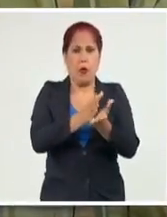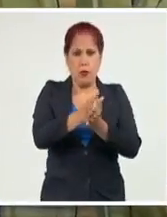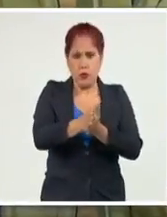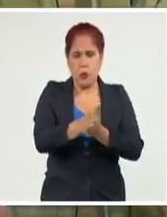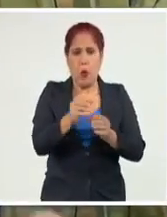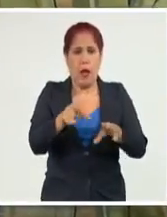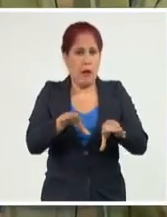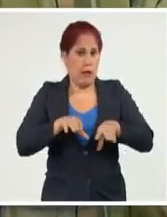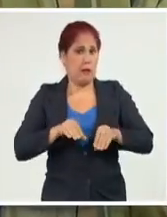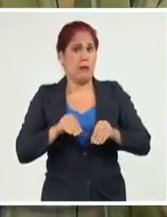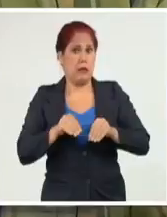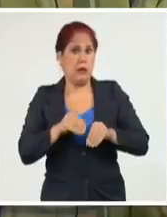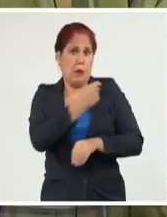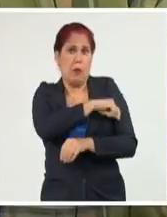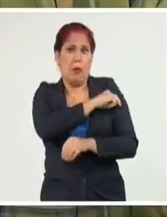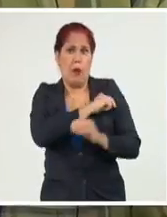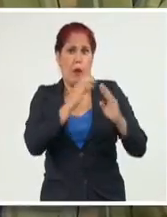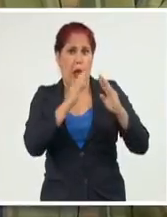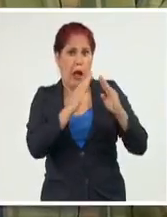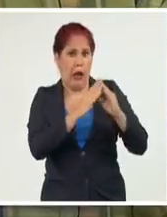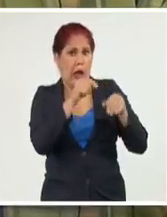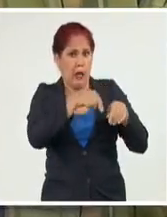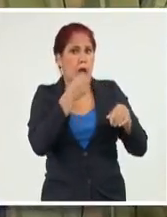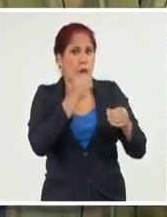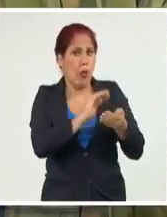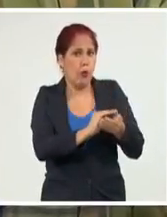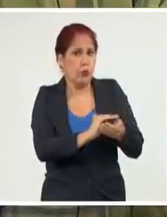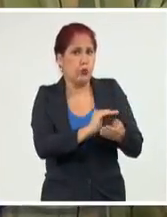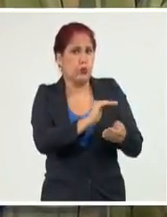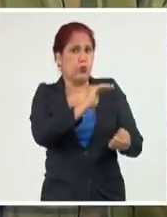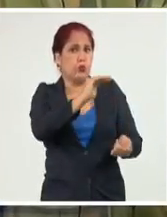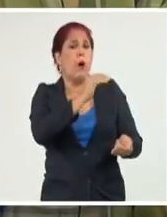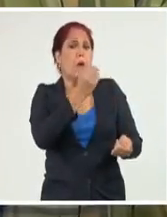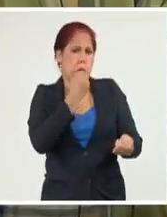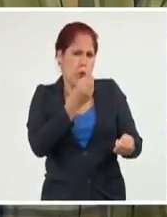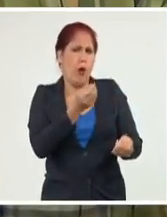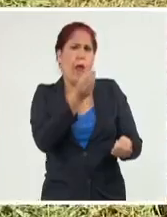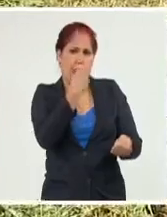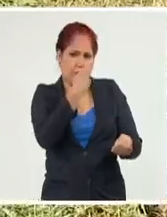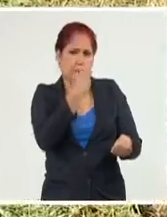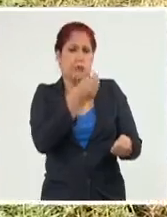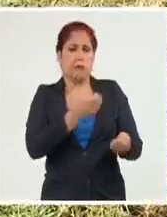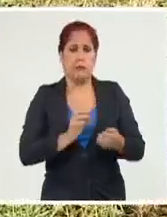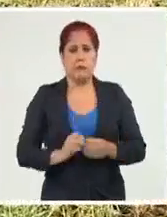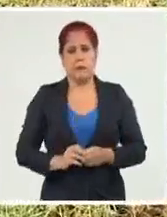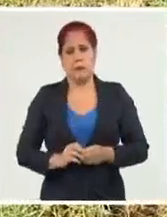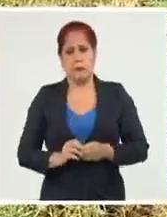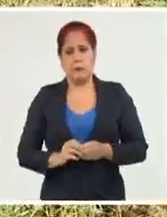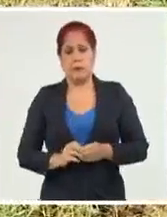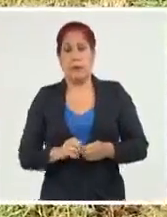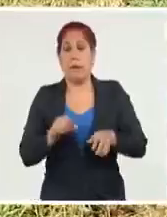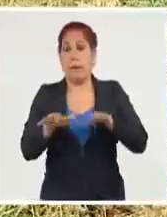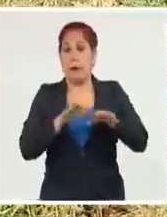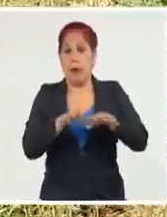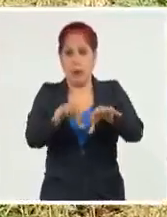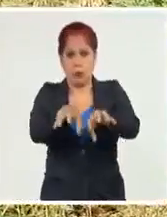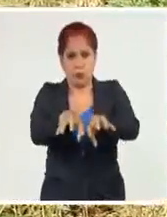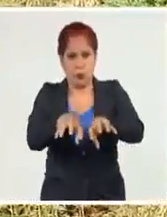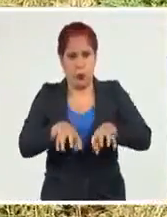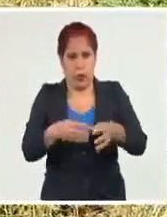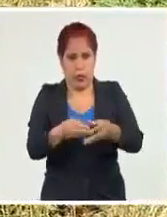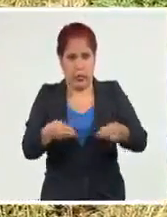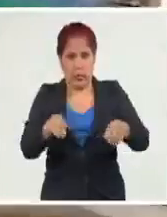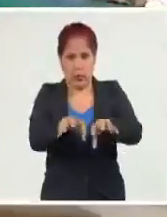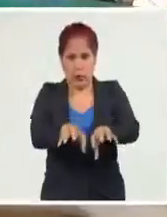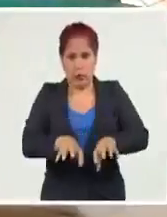cercano y puedan también entonces consumir la carne de pollo en el territorio. La preparación de tierras para la siembra